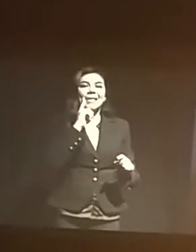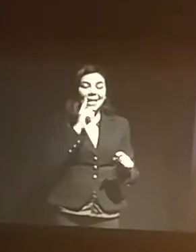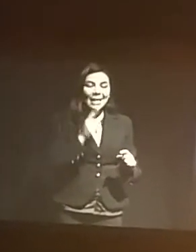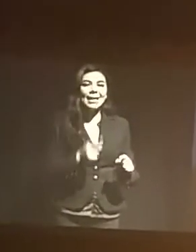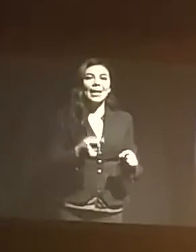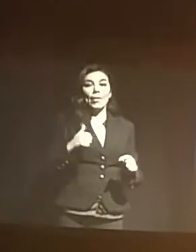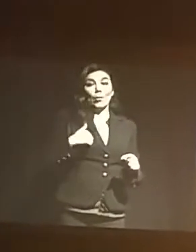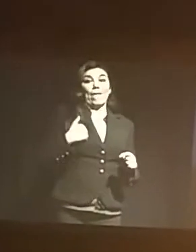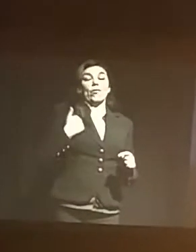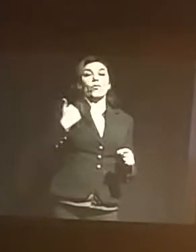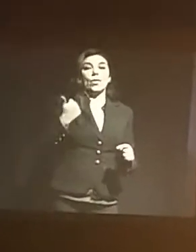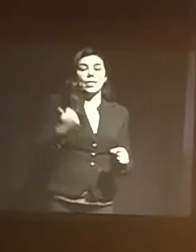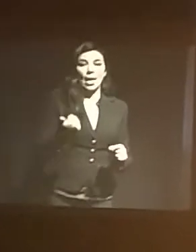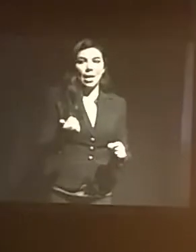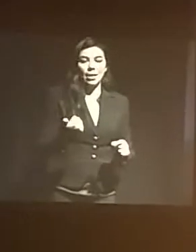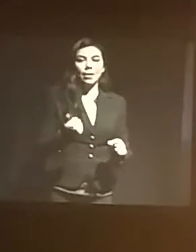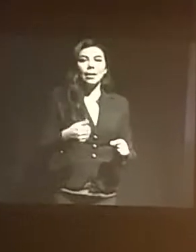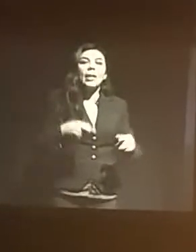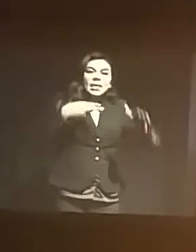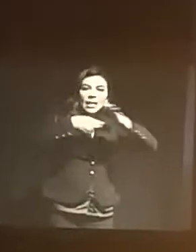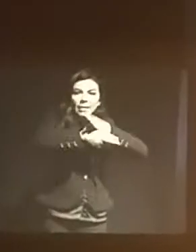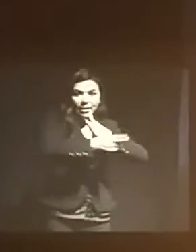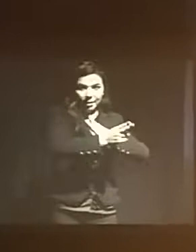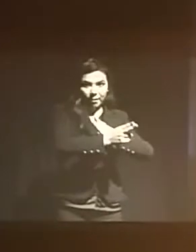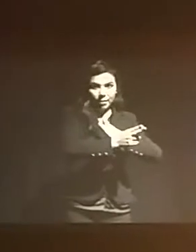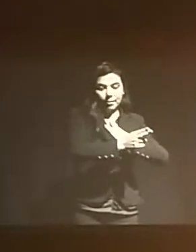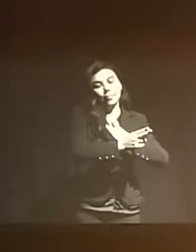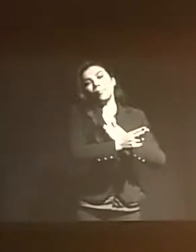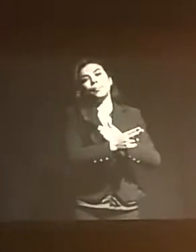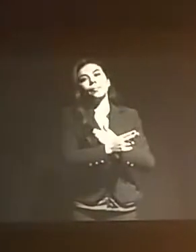voluntad de que sea accesible.